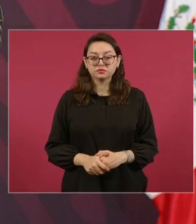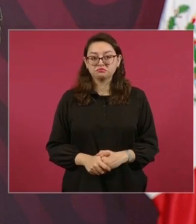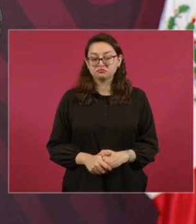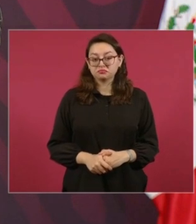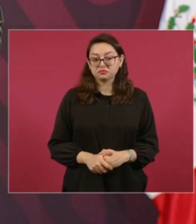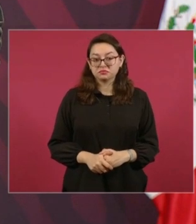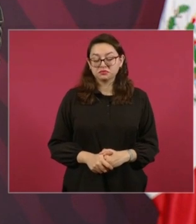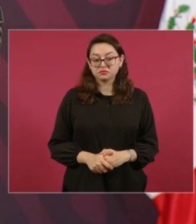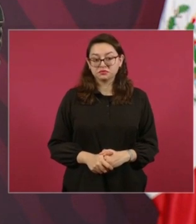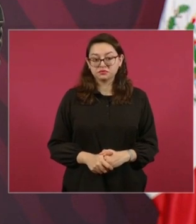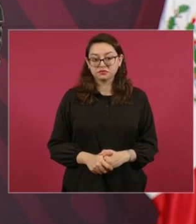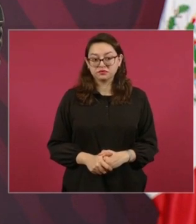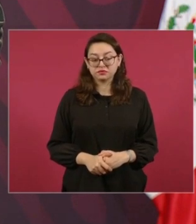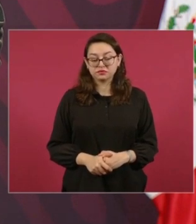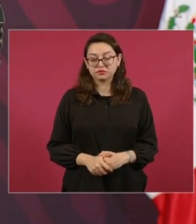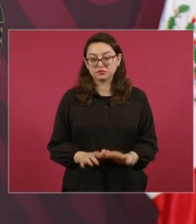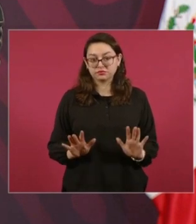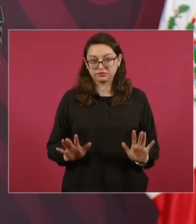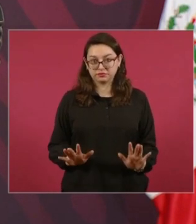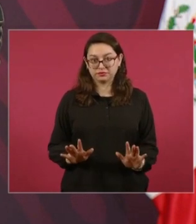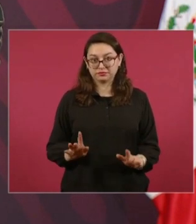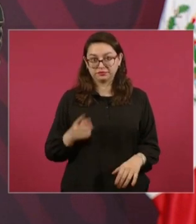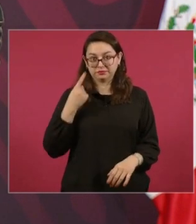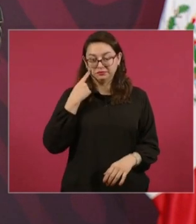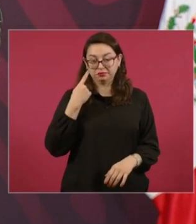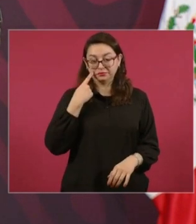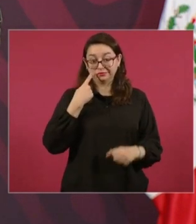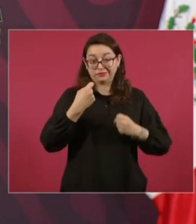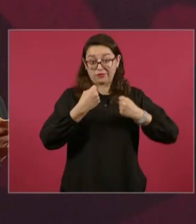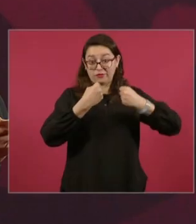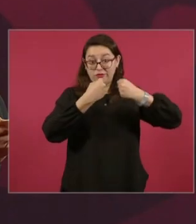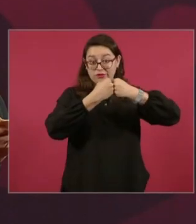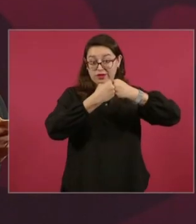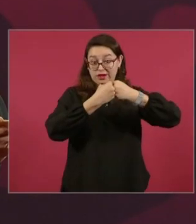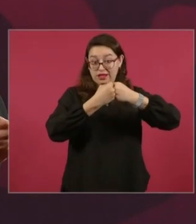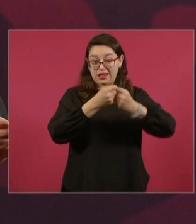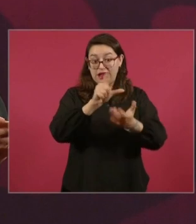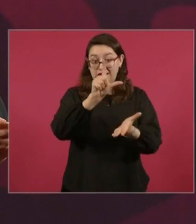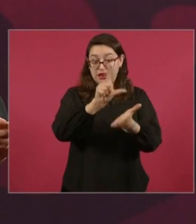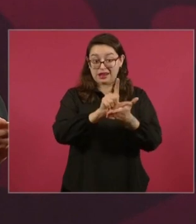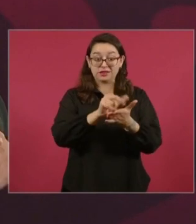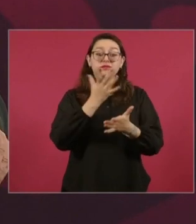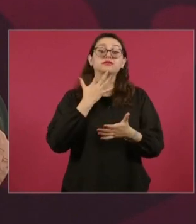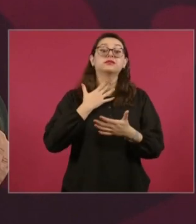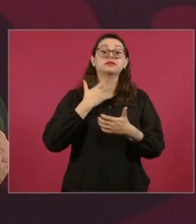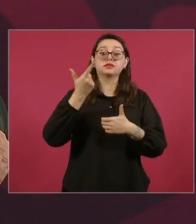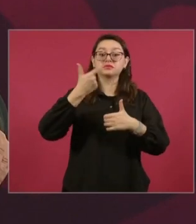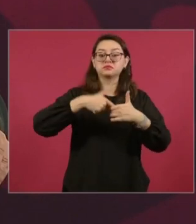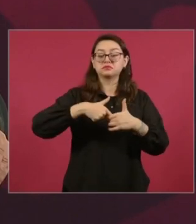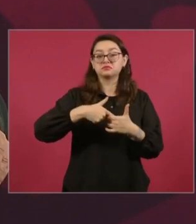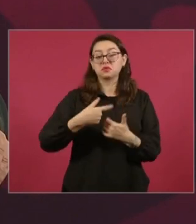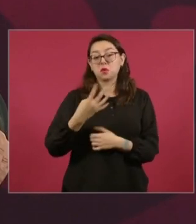alrededor de 4 o 5 pesos más barato el litro que lo que pagamos aquí